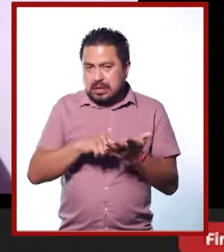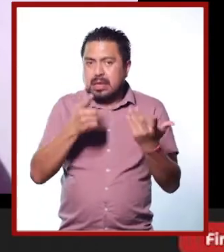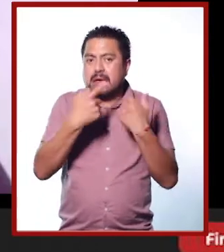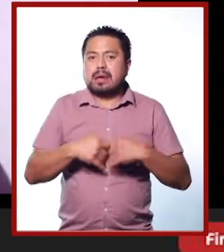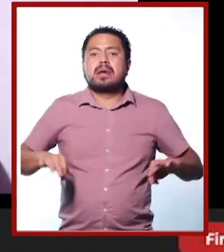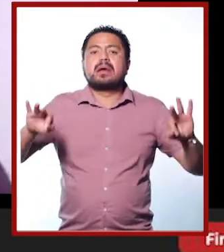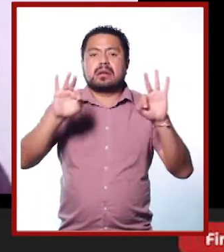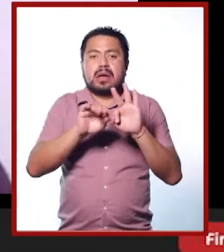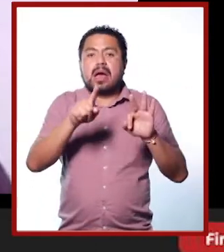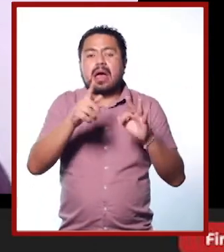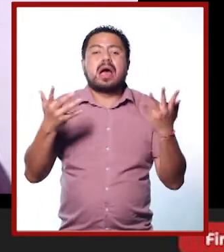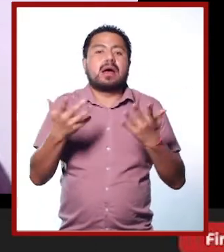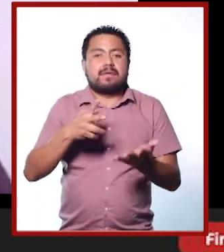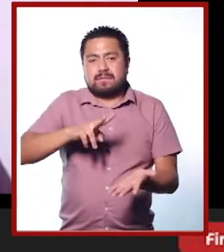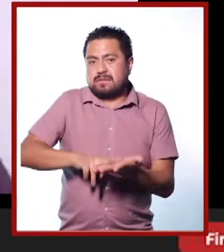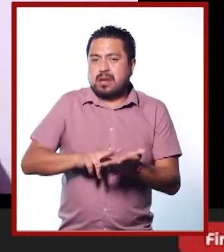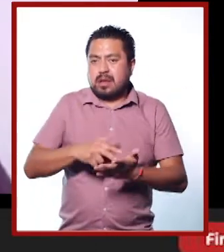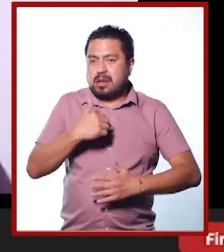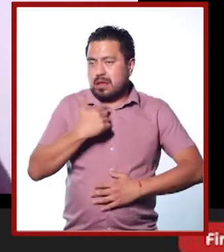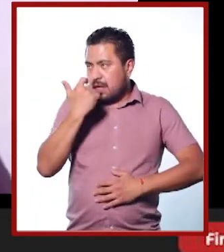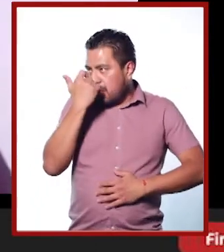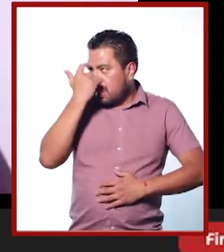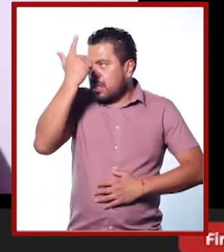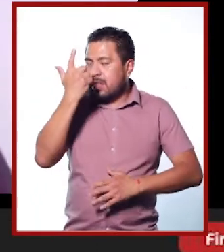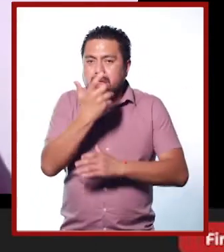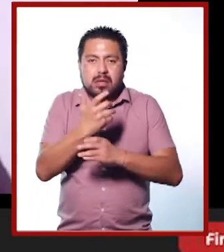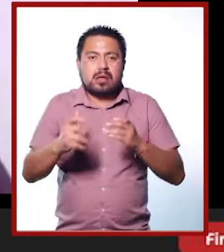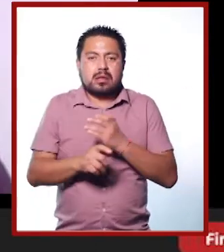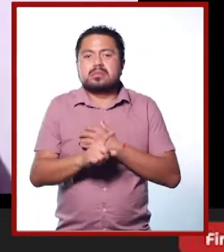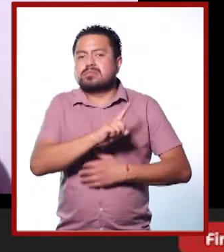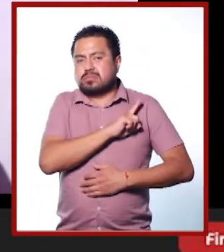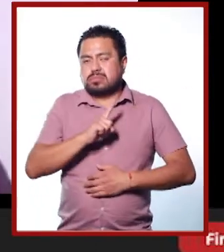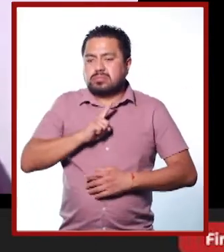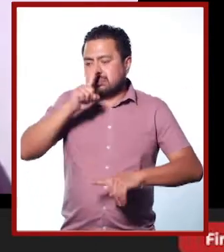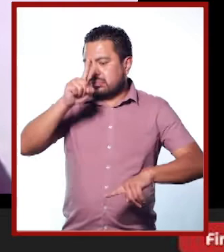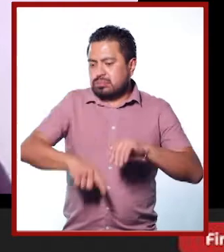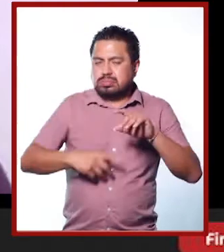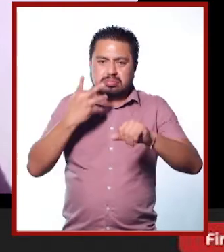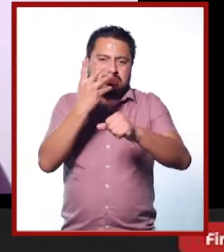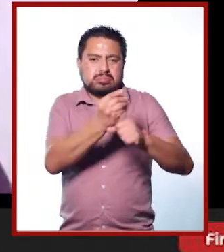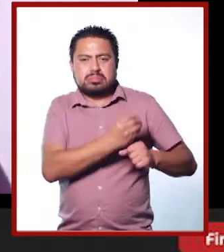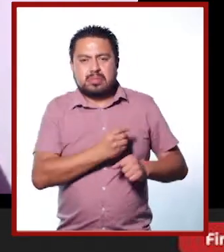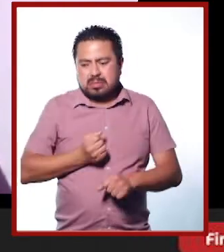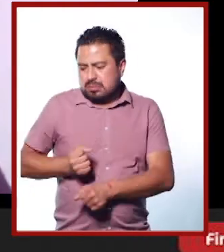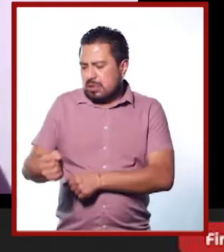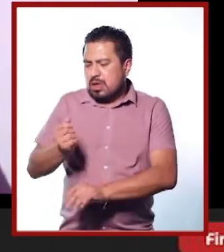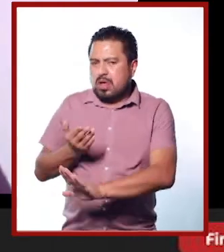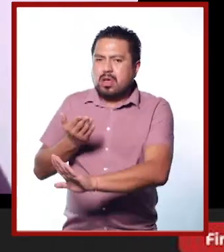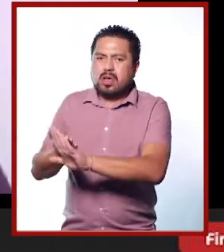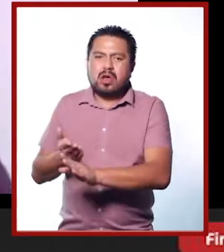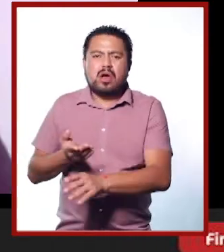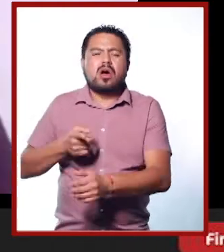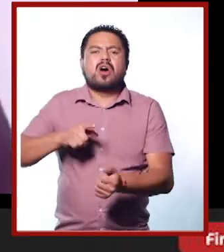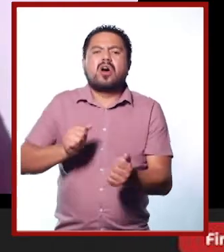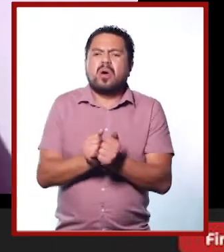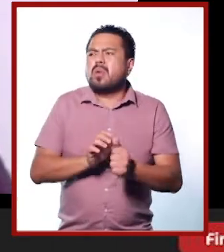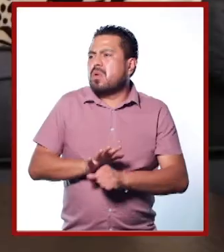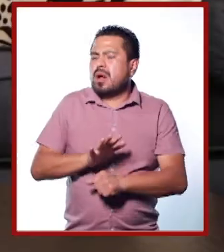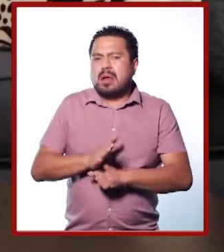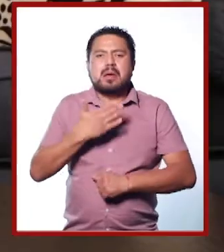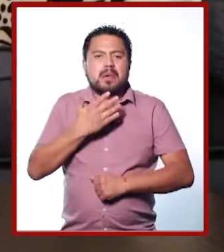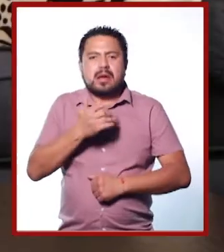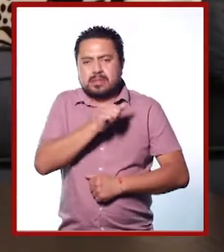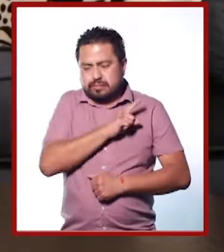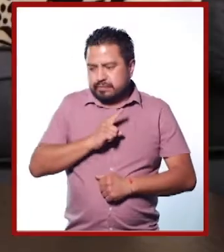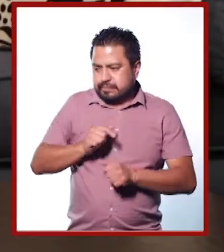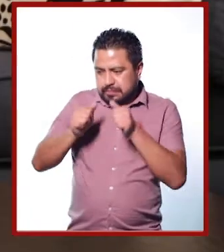que es importante hacer valer nuestra creatividad. Tenemos que contrarrestar estos maltratos y contrarrestar la violencia ¿con qué? Pues con